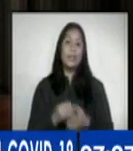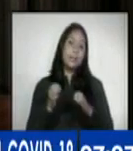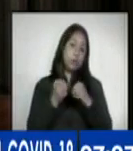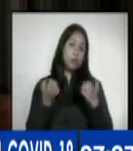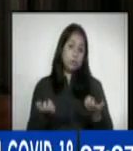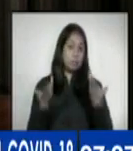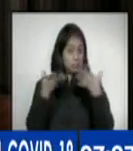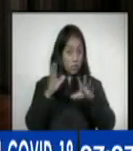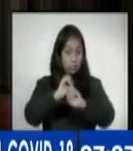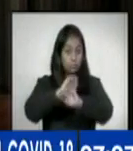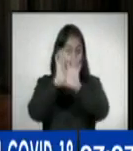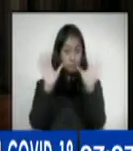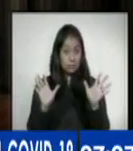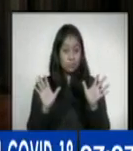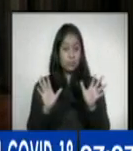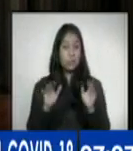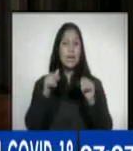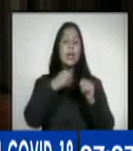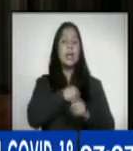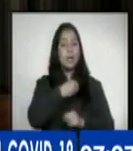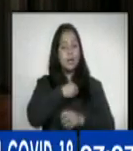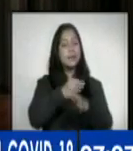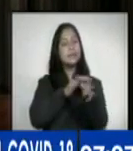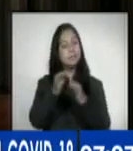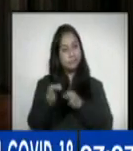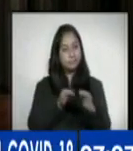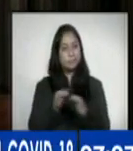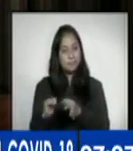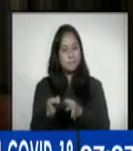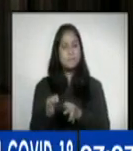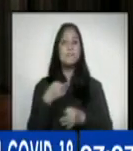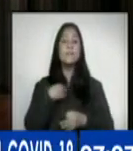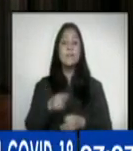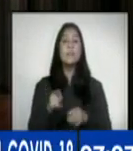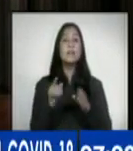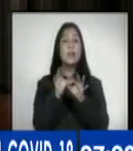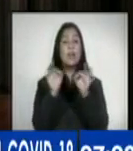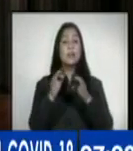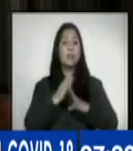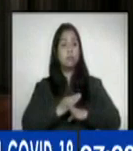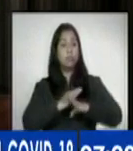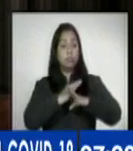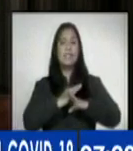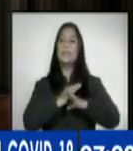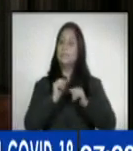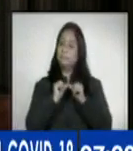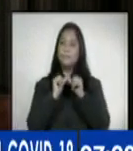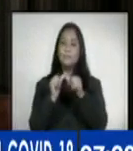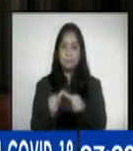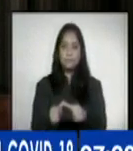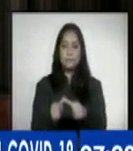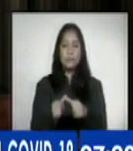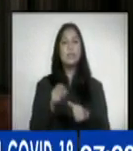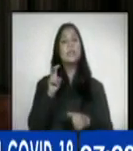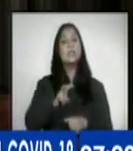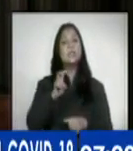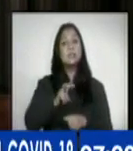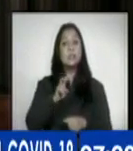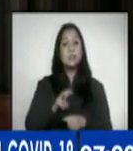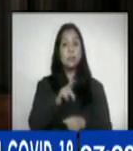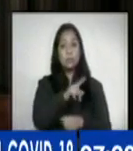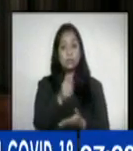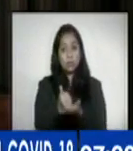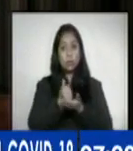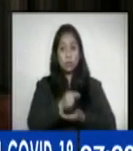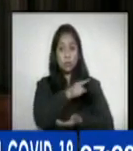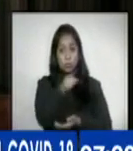Haciendo estas aclaraciones, quiero explicarles que las medidas van a seguir y necesitamos la colaboración